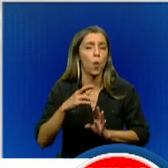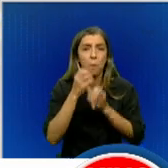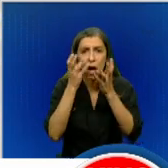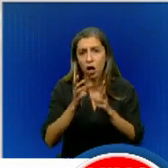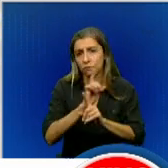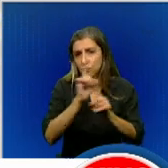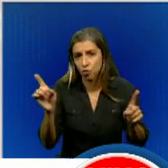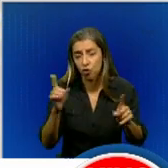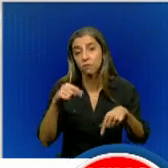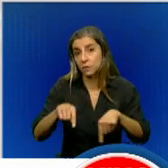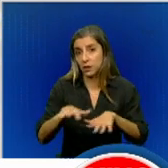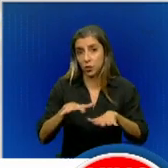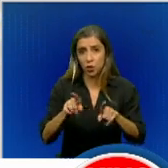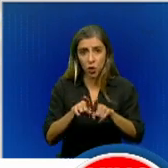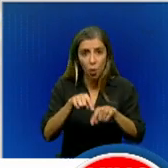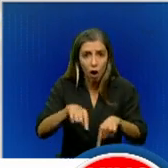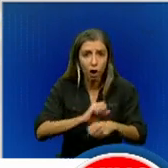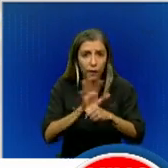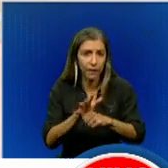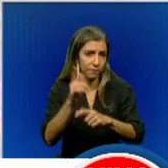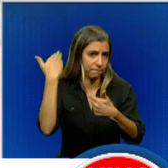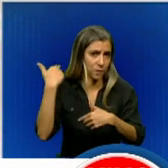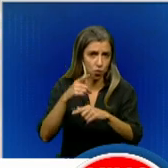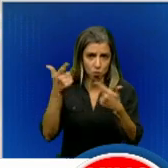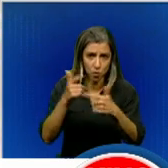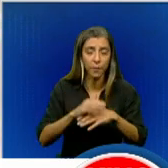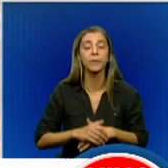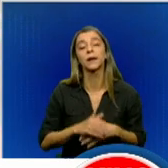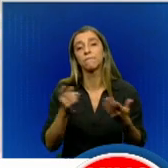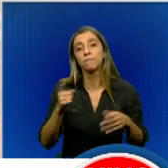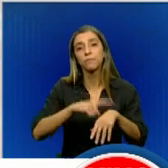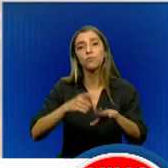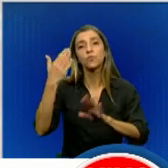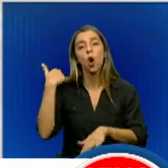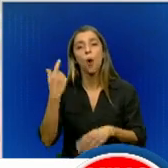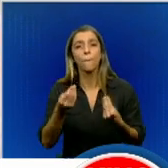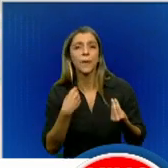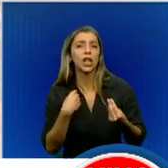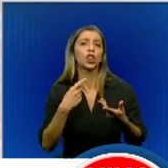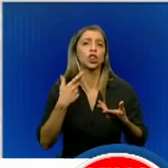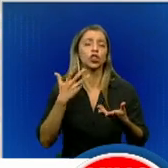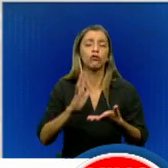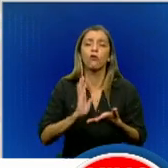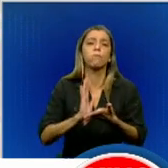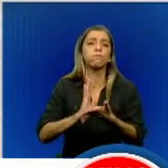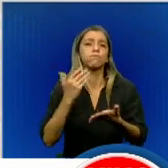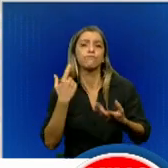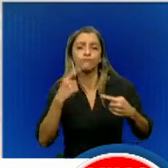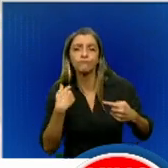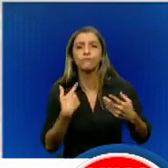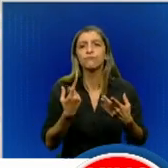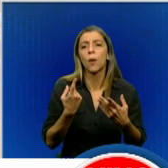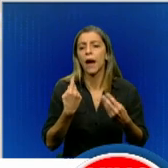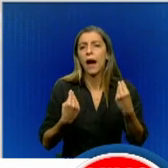sanitaria como la que está viviendo hoy la argentina las aperturas indiscriminada en las flexibilizaciones las desregulaciones como